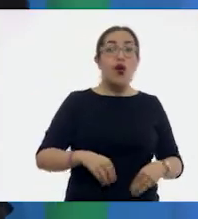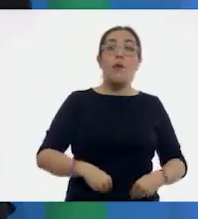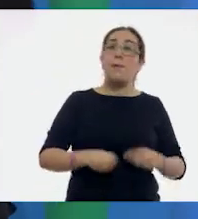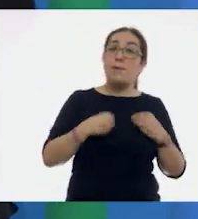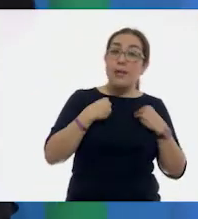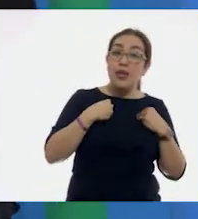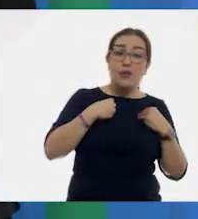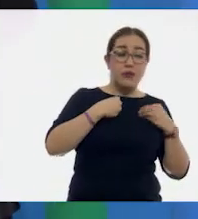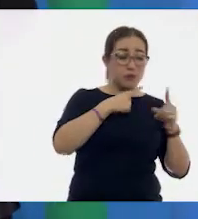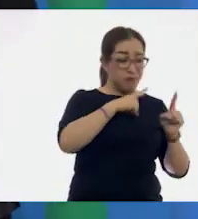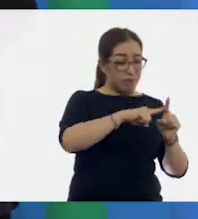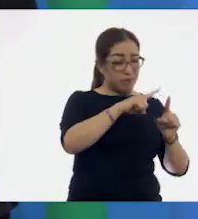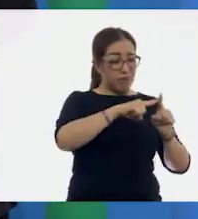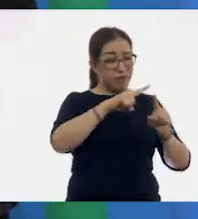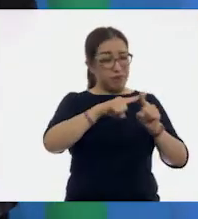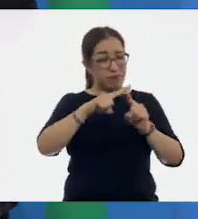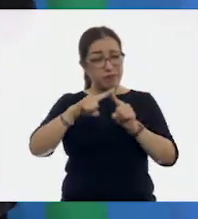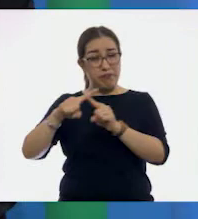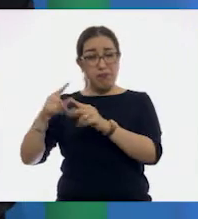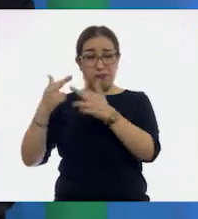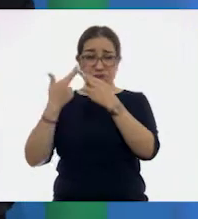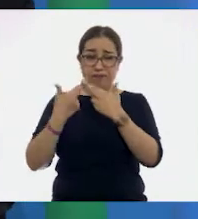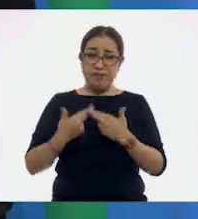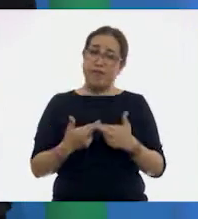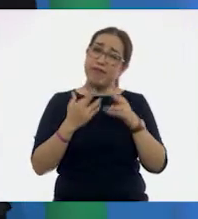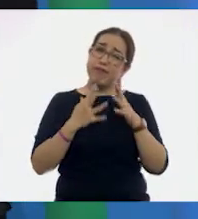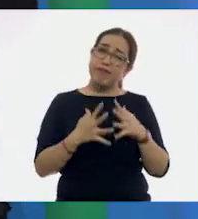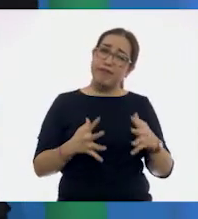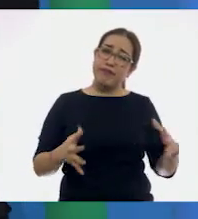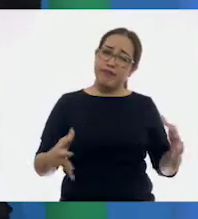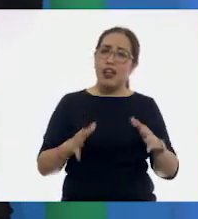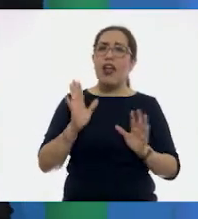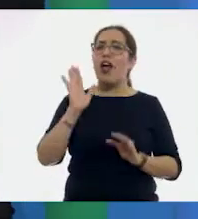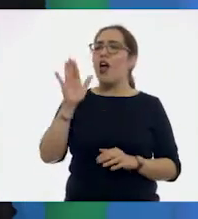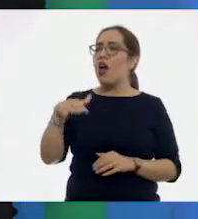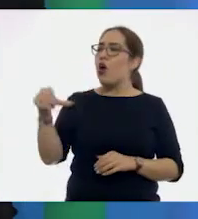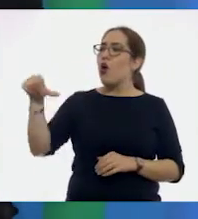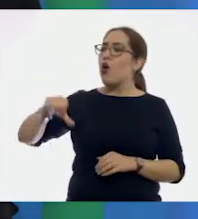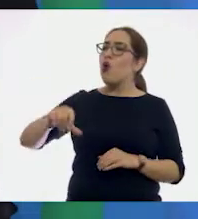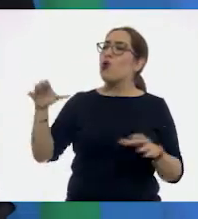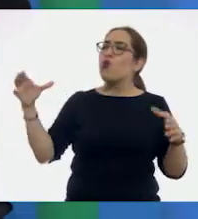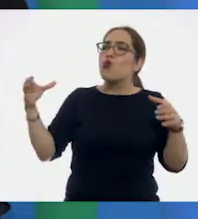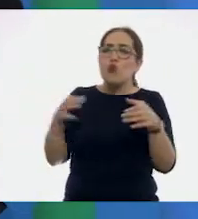biodiversidad. ¿Qué ecosistemas hemos mencionado hoy, Juan Carlos?